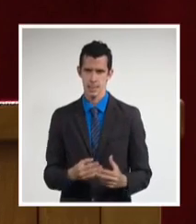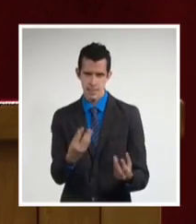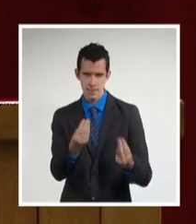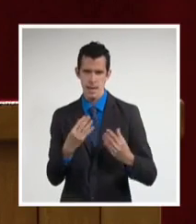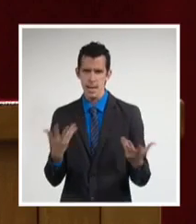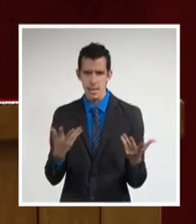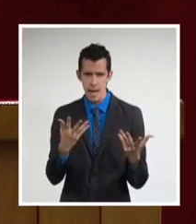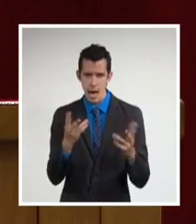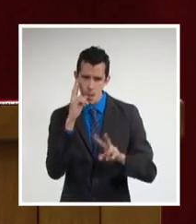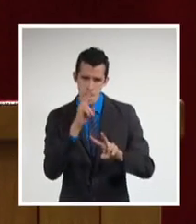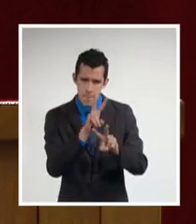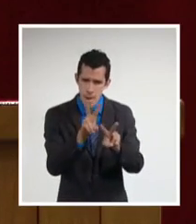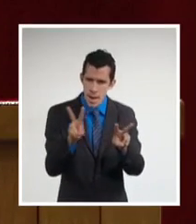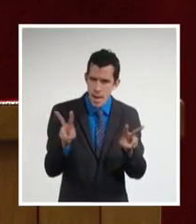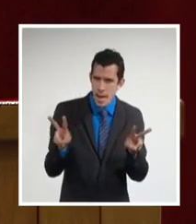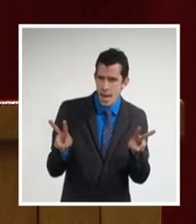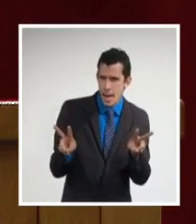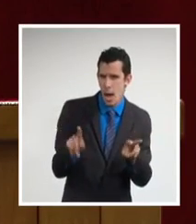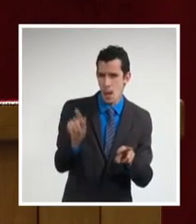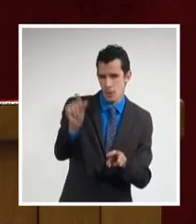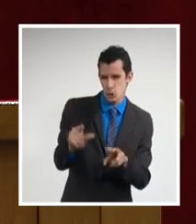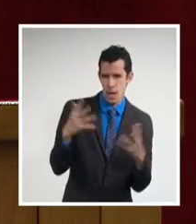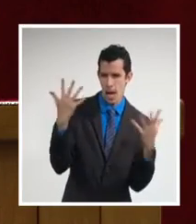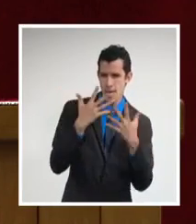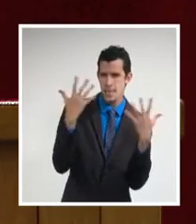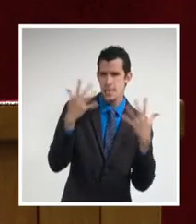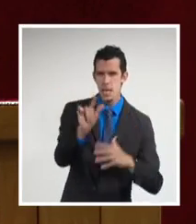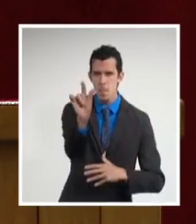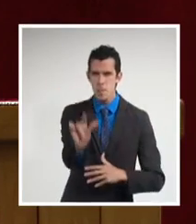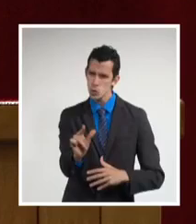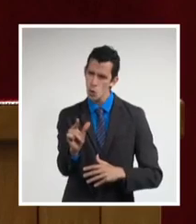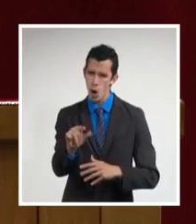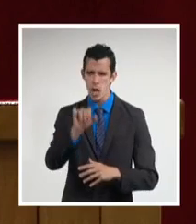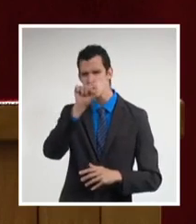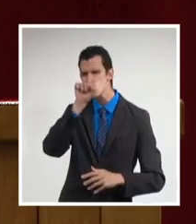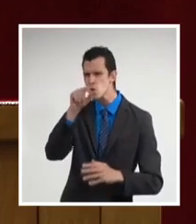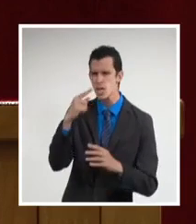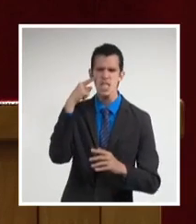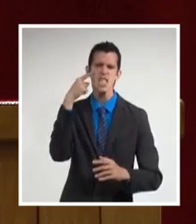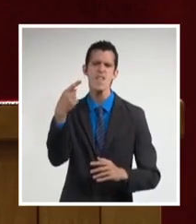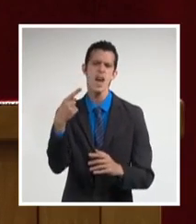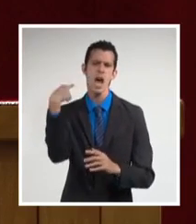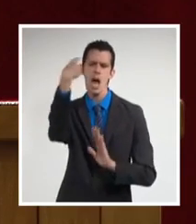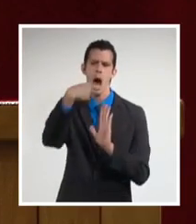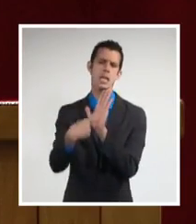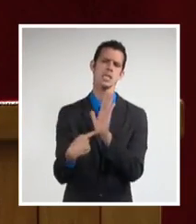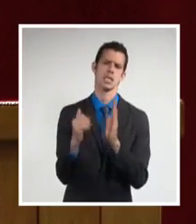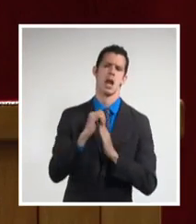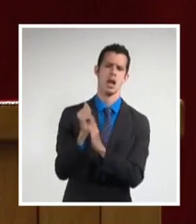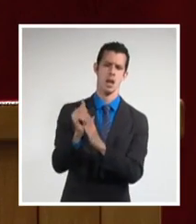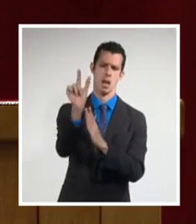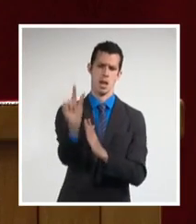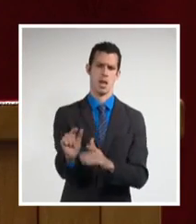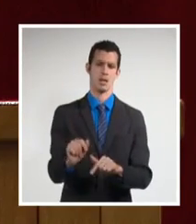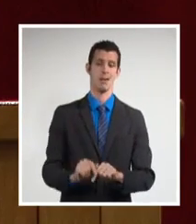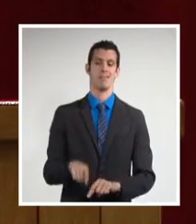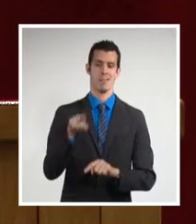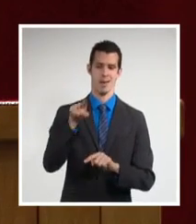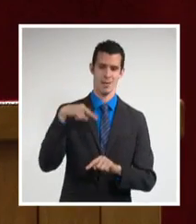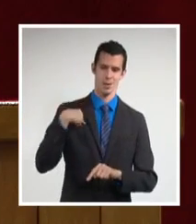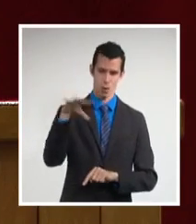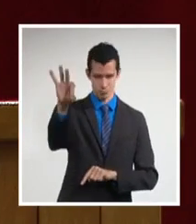estudian y se acercan a los jóvenes creadores buscando identificar las posiciones más críticas dentro de la lógica misión cuestionadora que